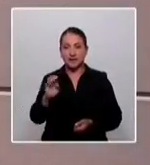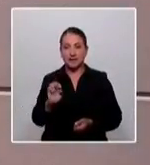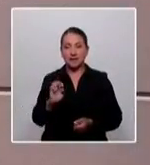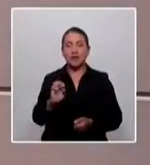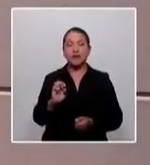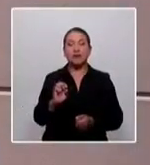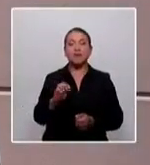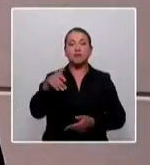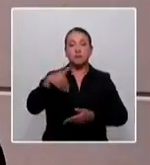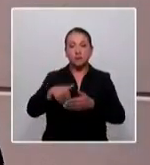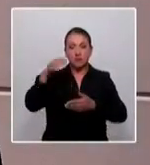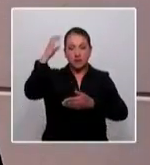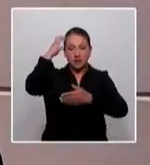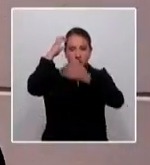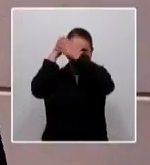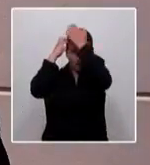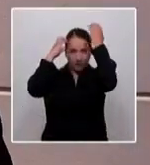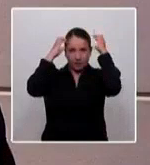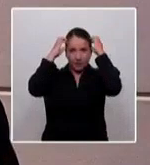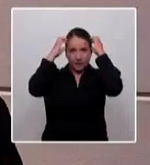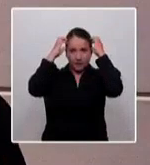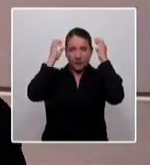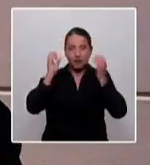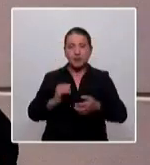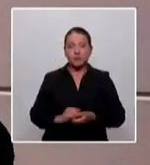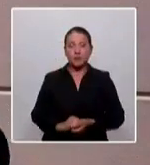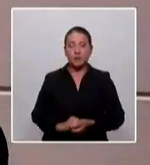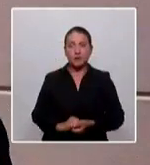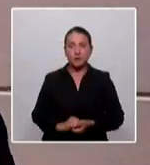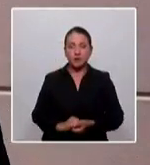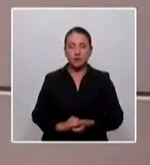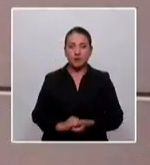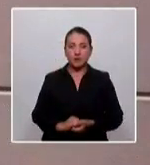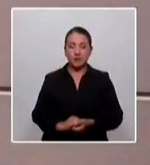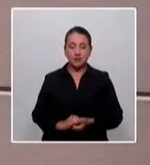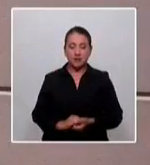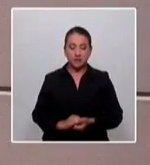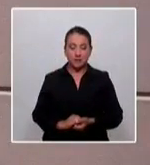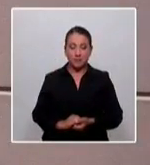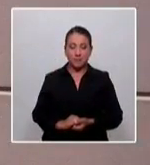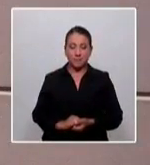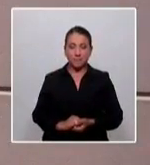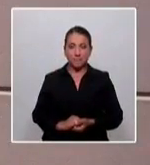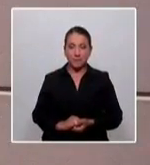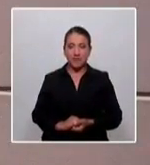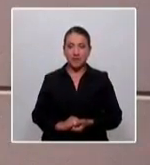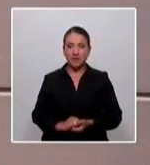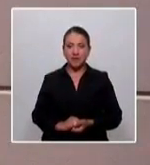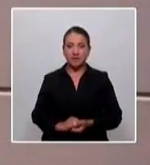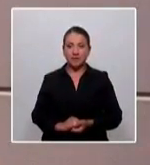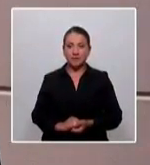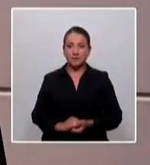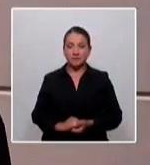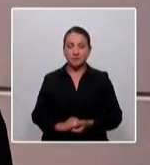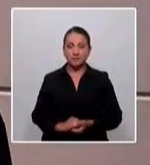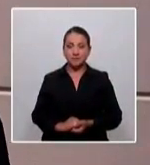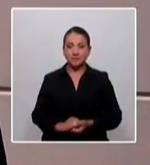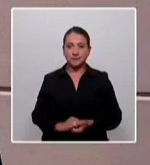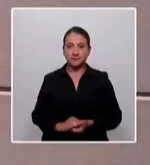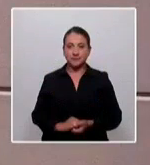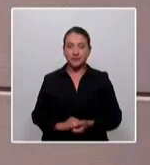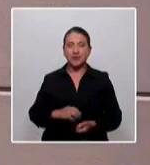termina horadando la confianza también en instituciones como esta. Recordemos que la convención, como tú decías, el eslogan es que hay que cuidarla. Uh-huh.